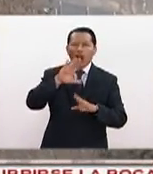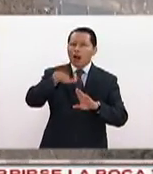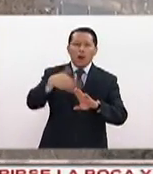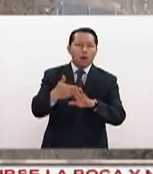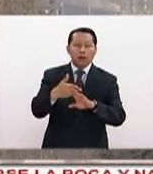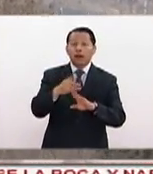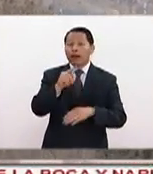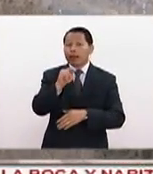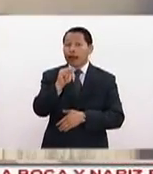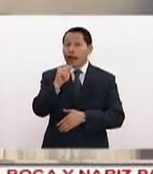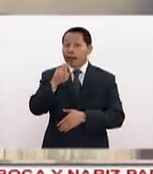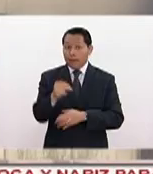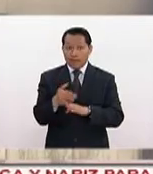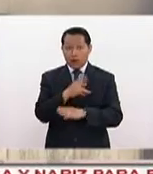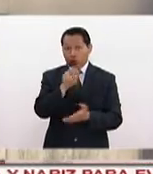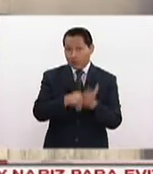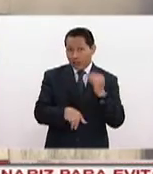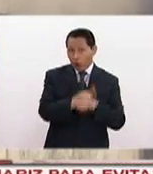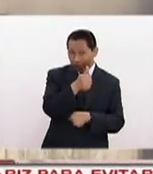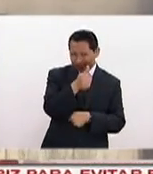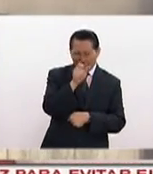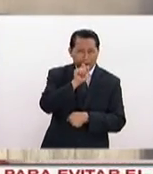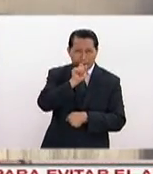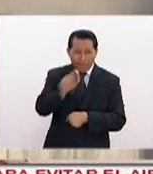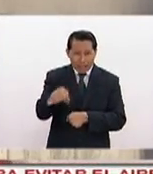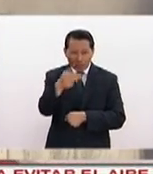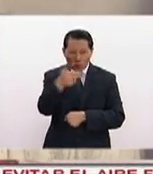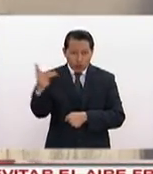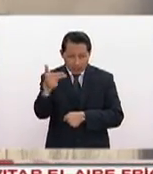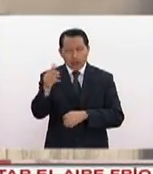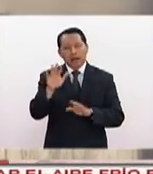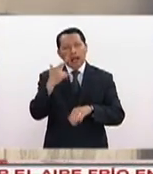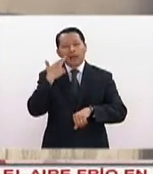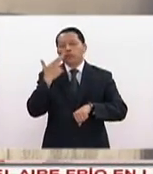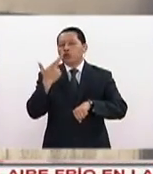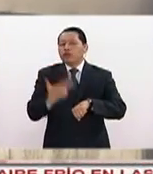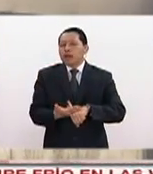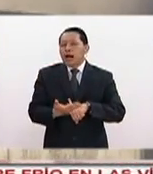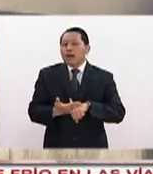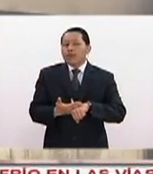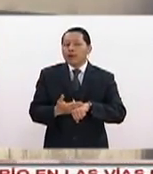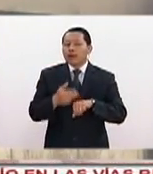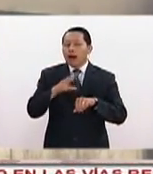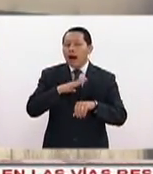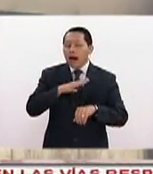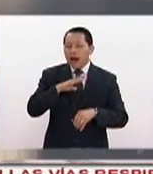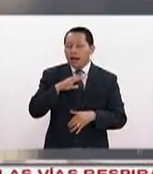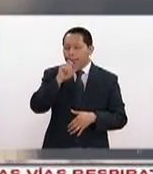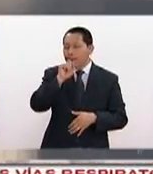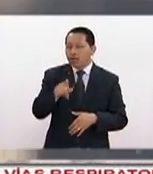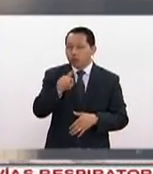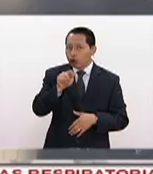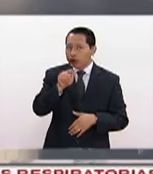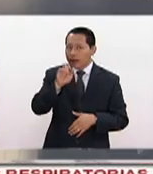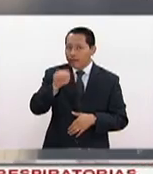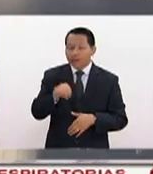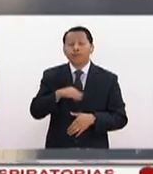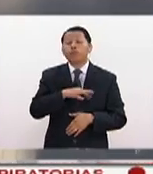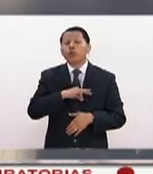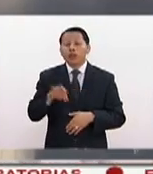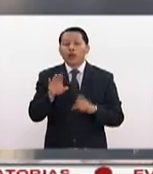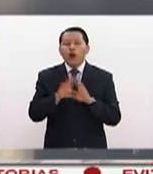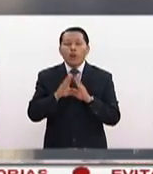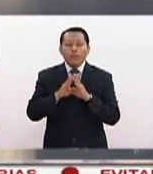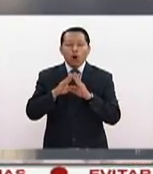que el talibán, quien en 2011 atacó el mismo hotel, ya tomó responsabilidad del atentado. Los agresores